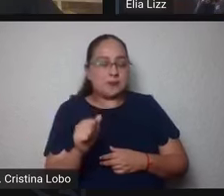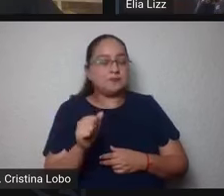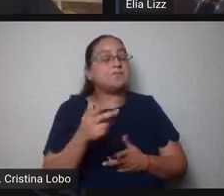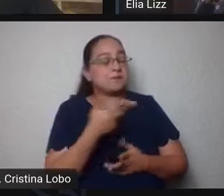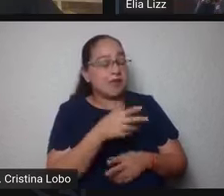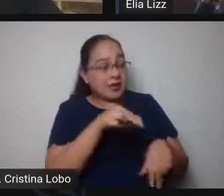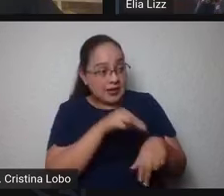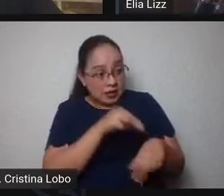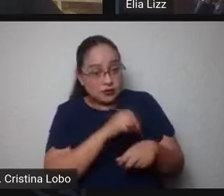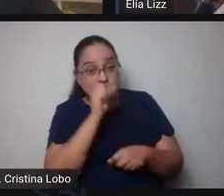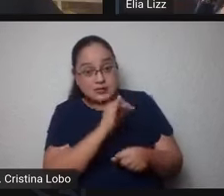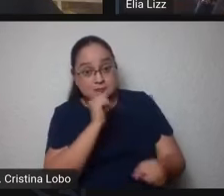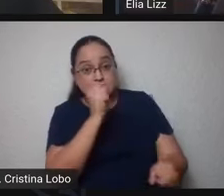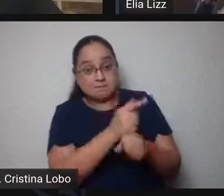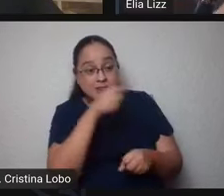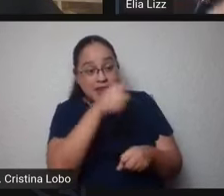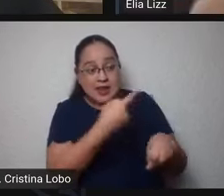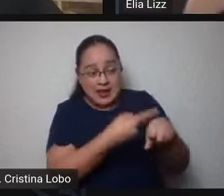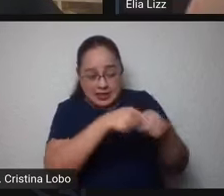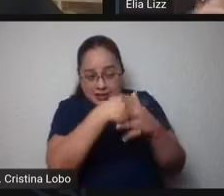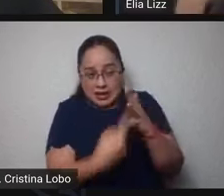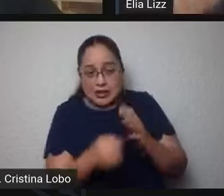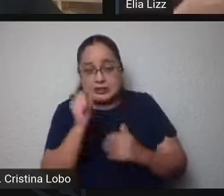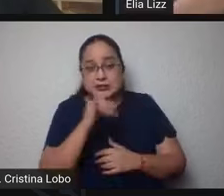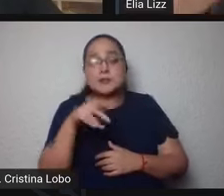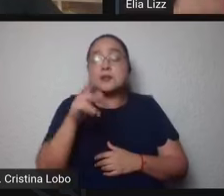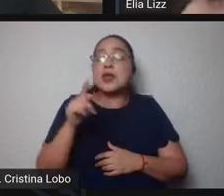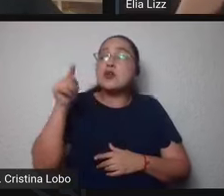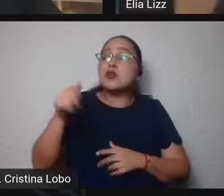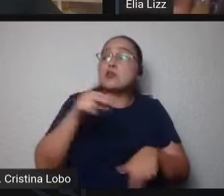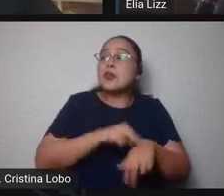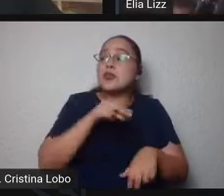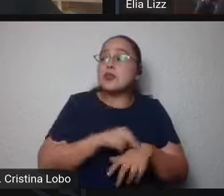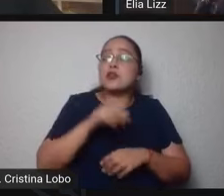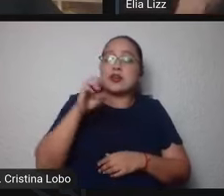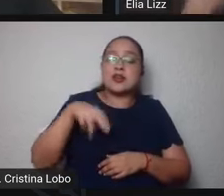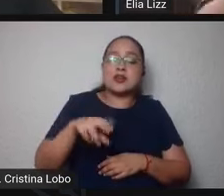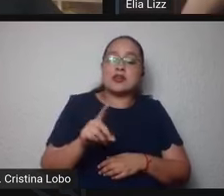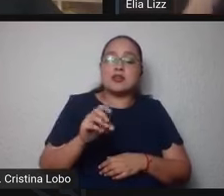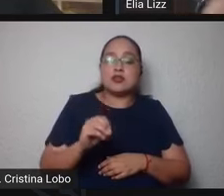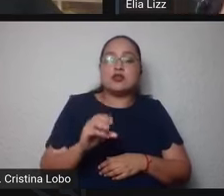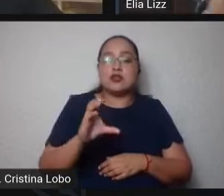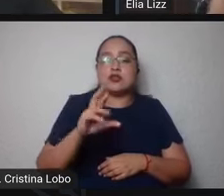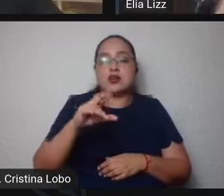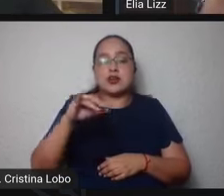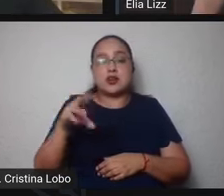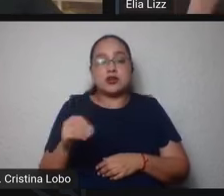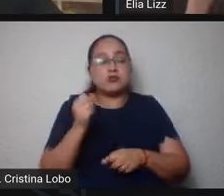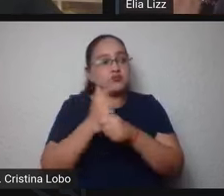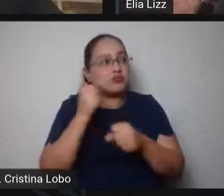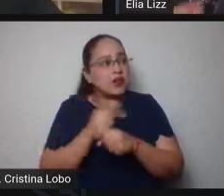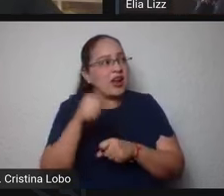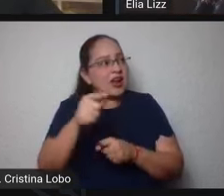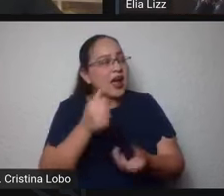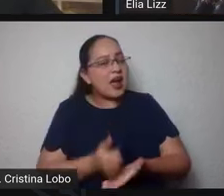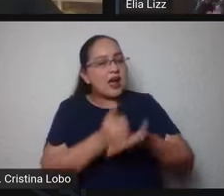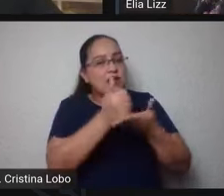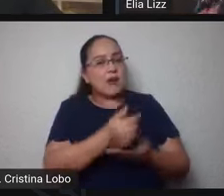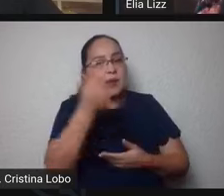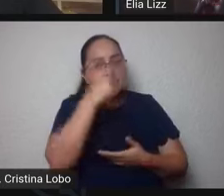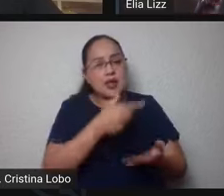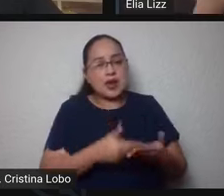puede identificar algunas cosas, pero el endocrino puede también checar la parte hormonal para ayudar, en todo caso, a minimizar